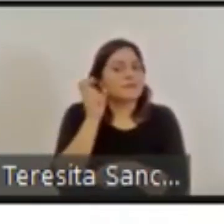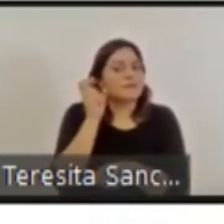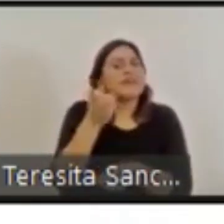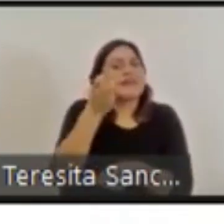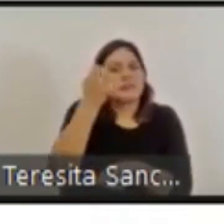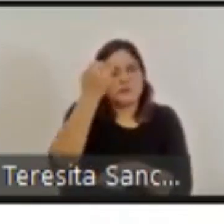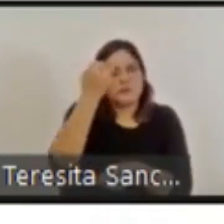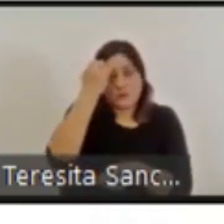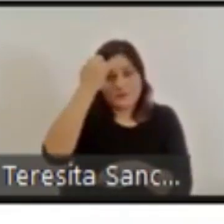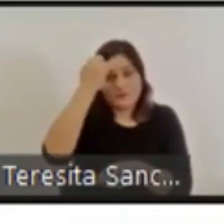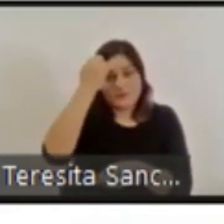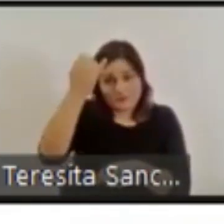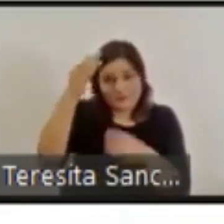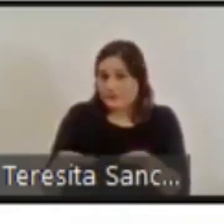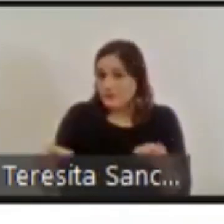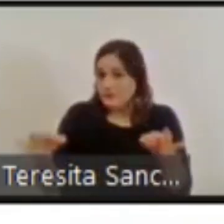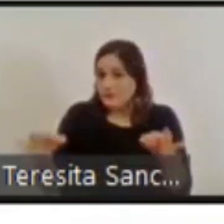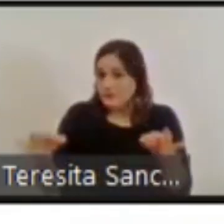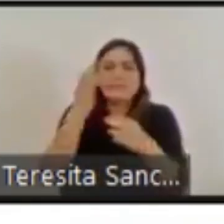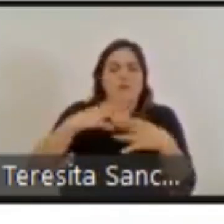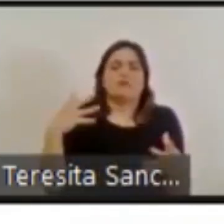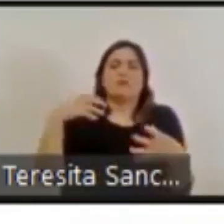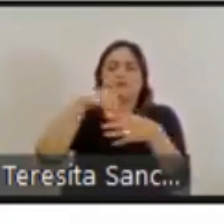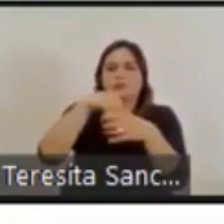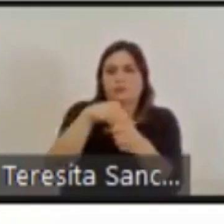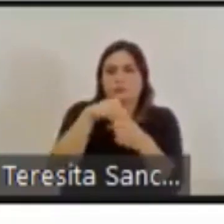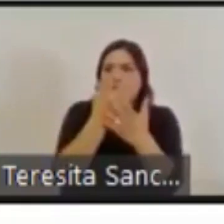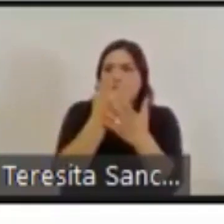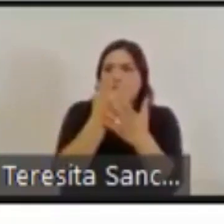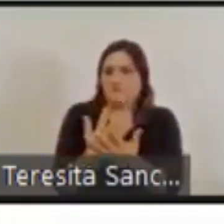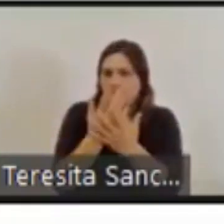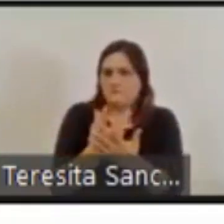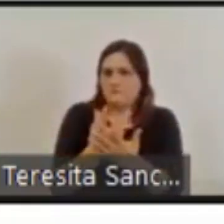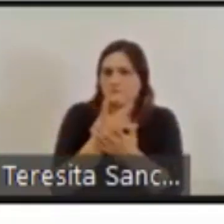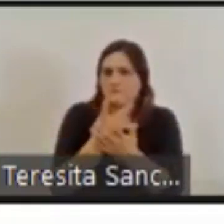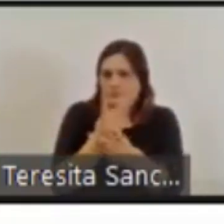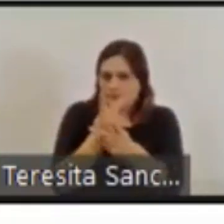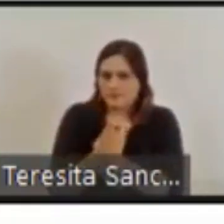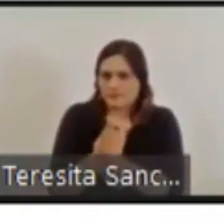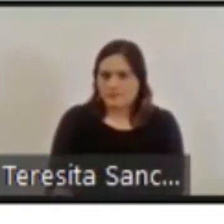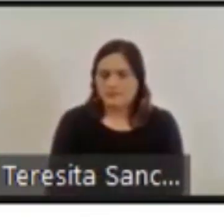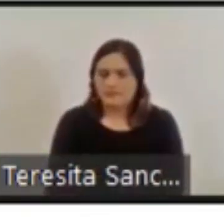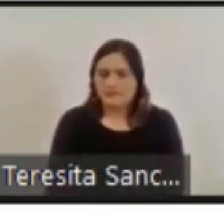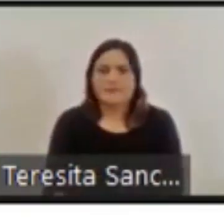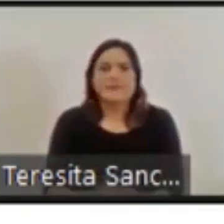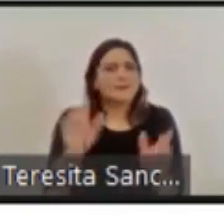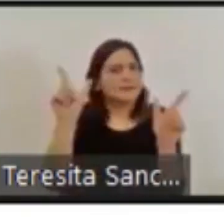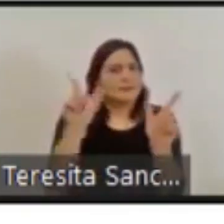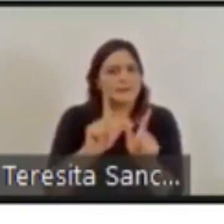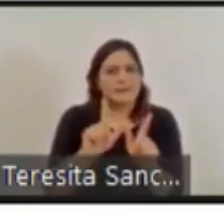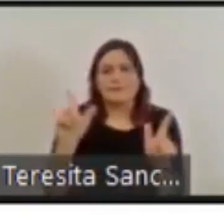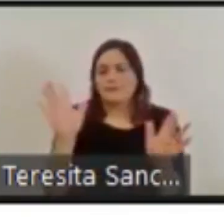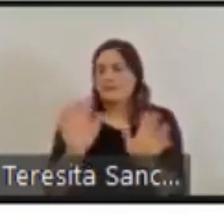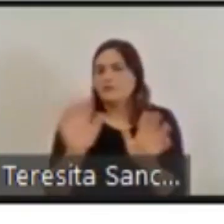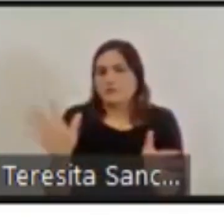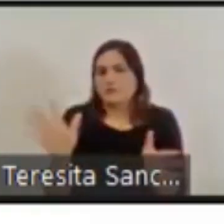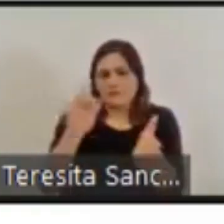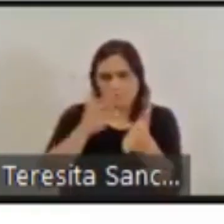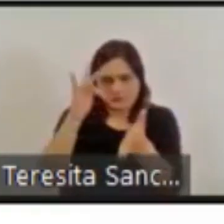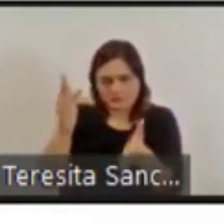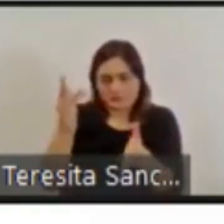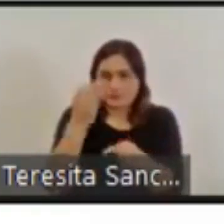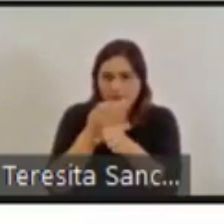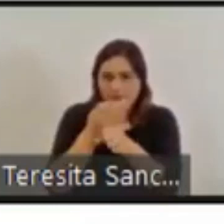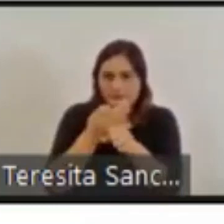nos podemos esperar un poquito más. Perfecto, ya lo tenemos. Muchísimas gracias. Ahora sí, los dejo, Goretti, les